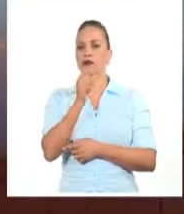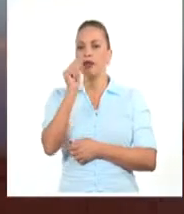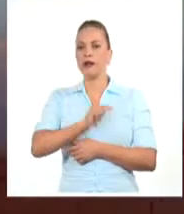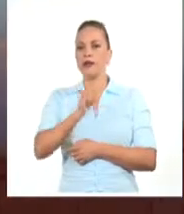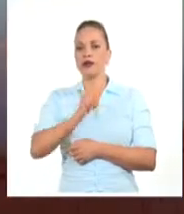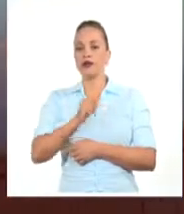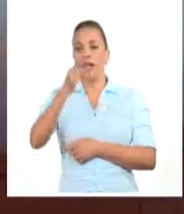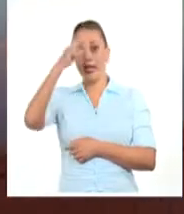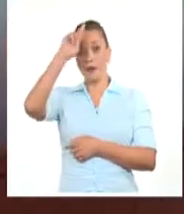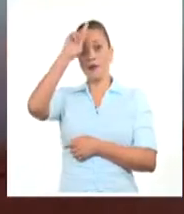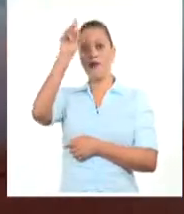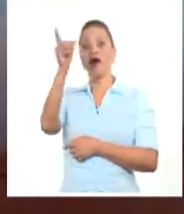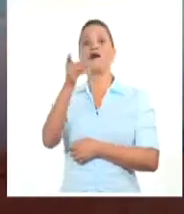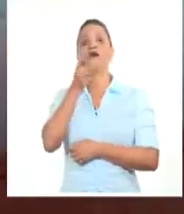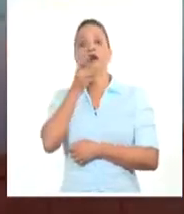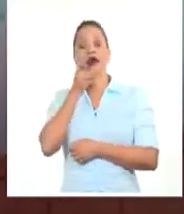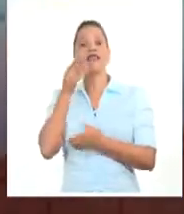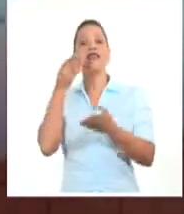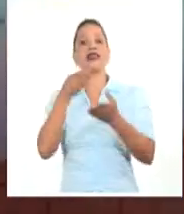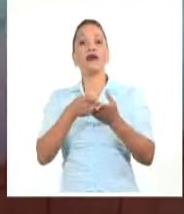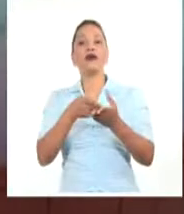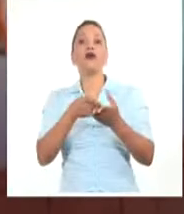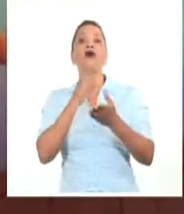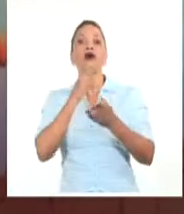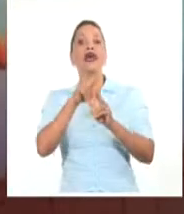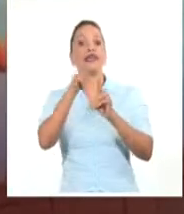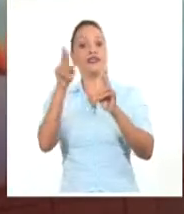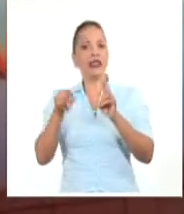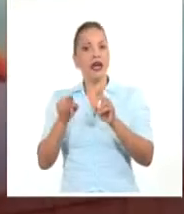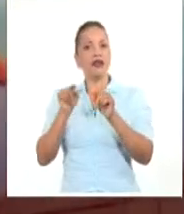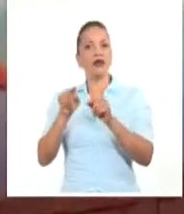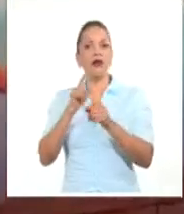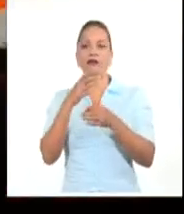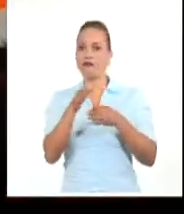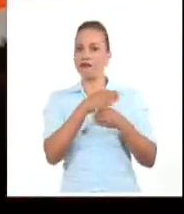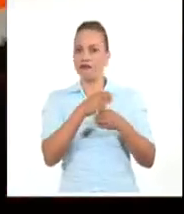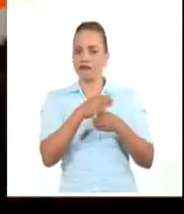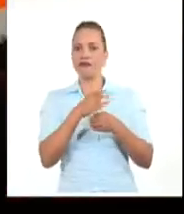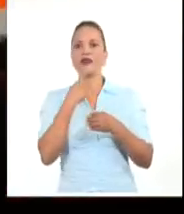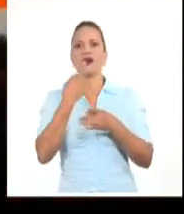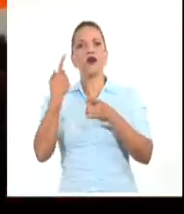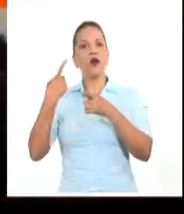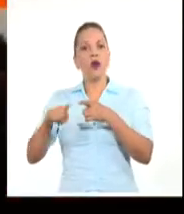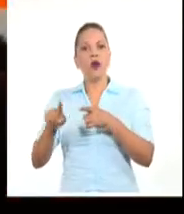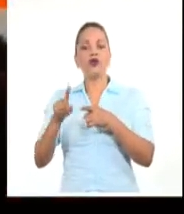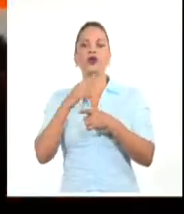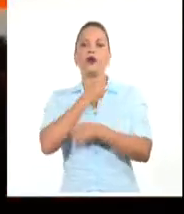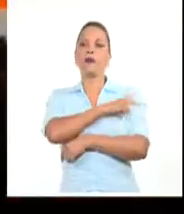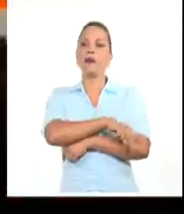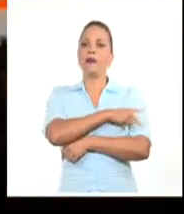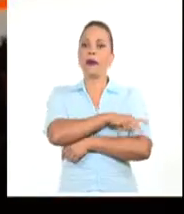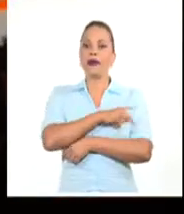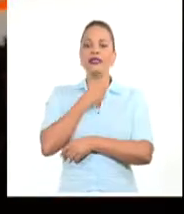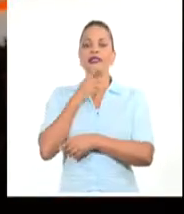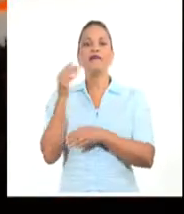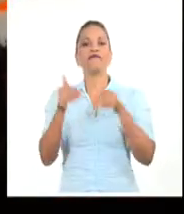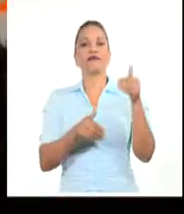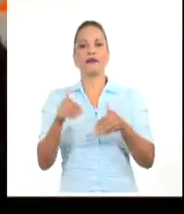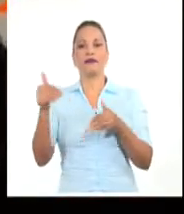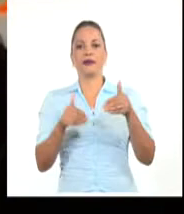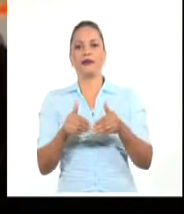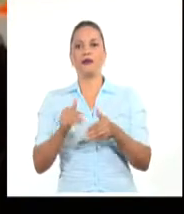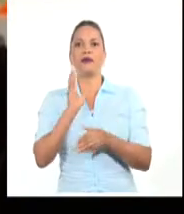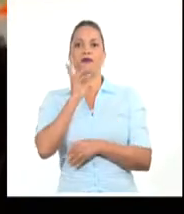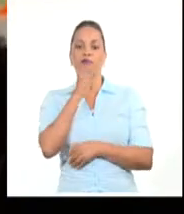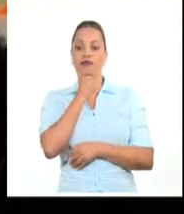República Dominicana llega Teatro Buloya con la pieza Platero y yo, una mirada particular de estos artistas sobre el texto de